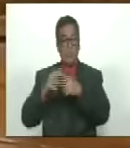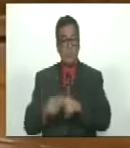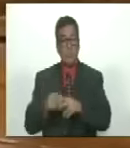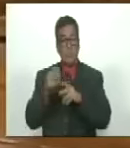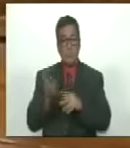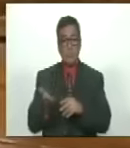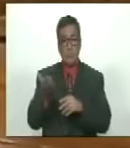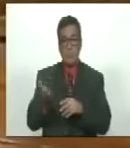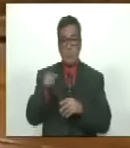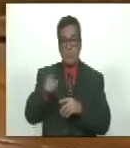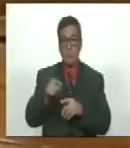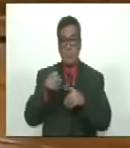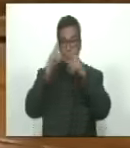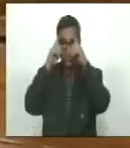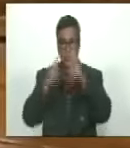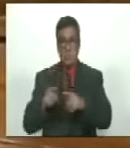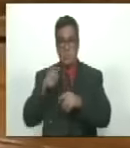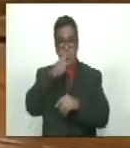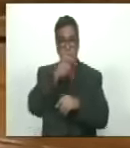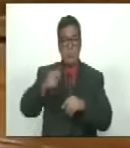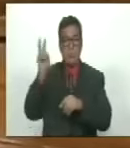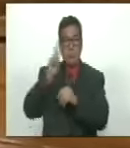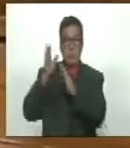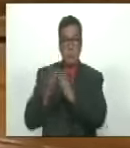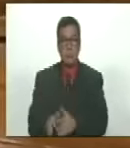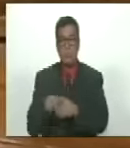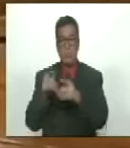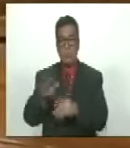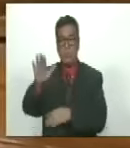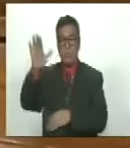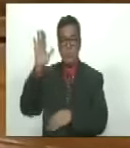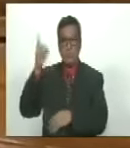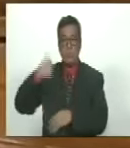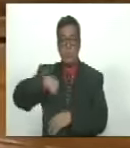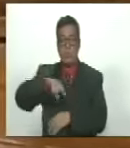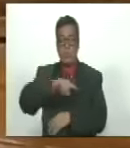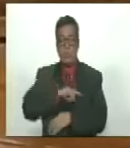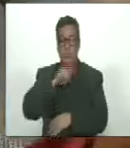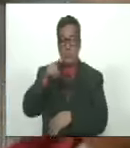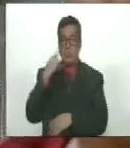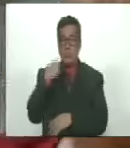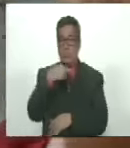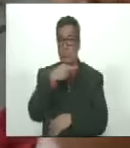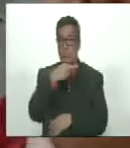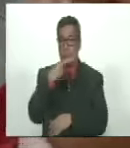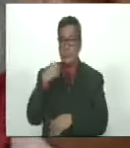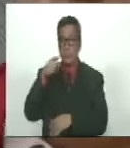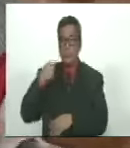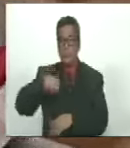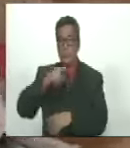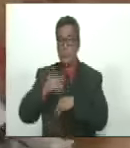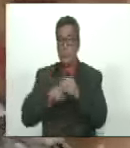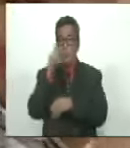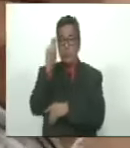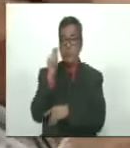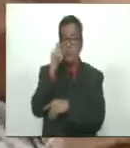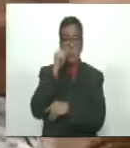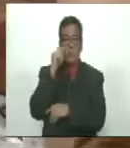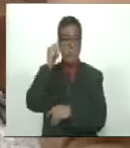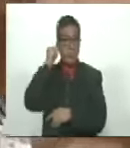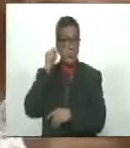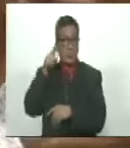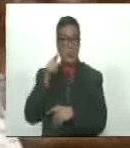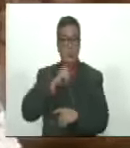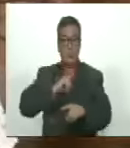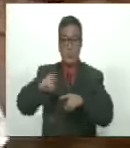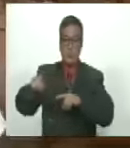instrumentalizar la decisión soberana del pueblo venezolano. Es un gran compromiso que tenemos, todos, al menos todos y todos los diputados, como por